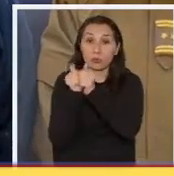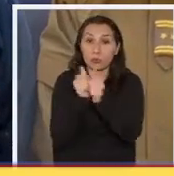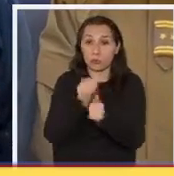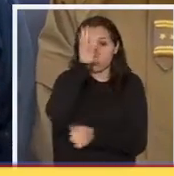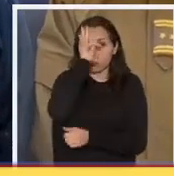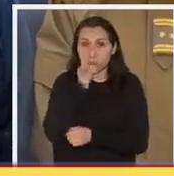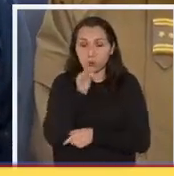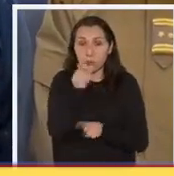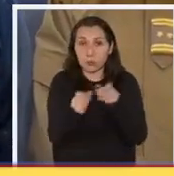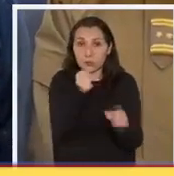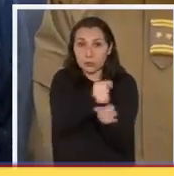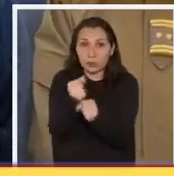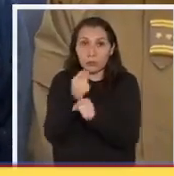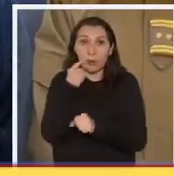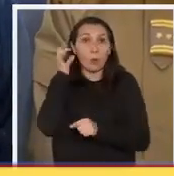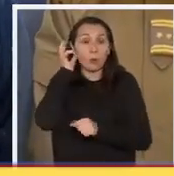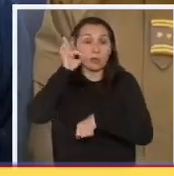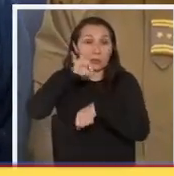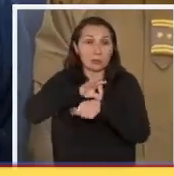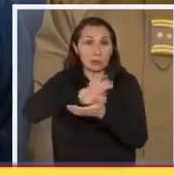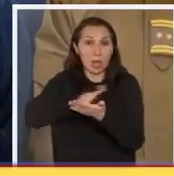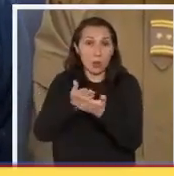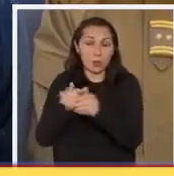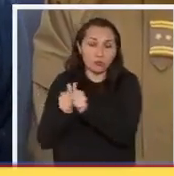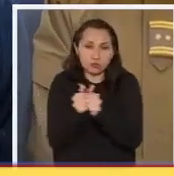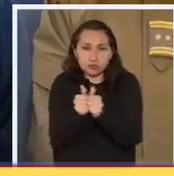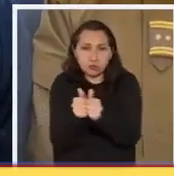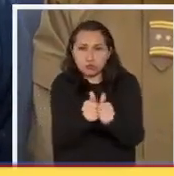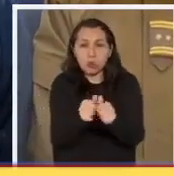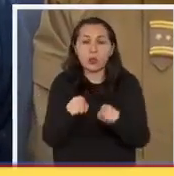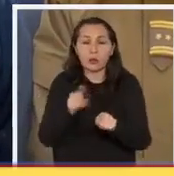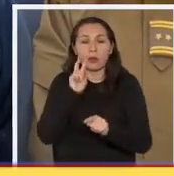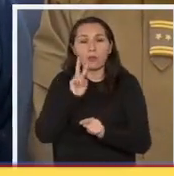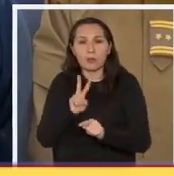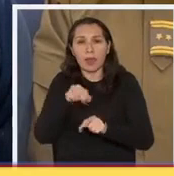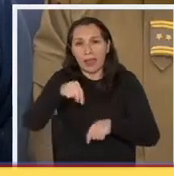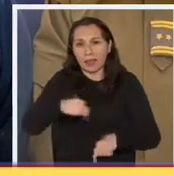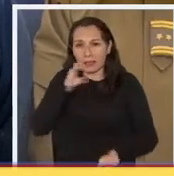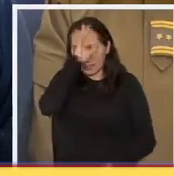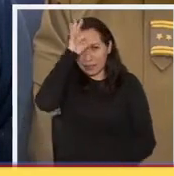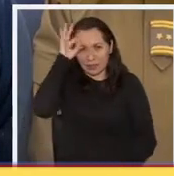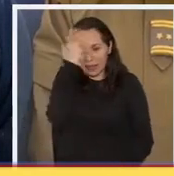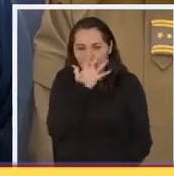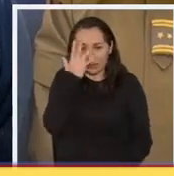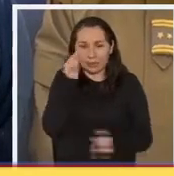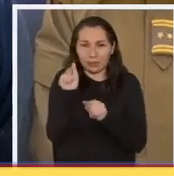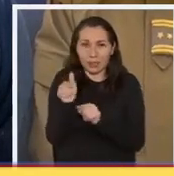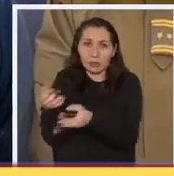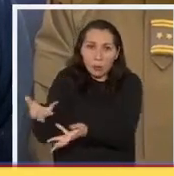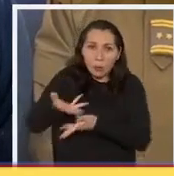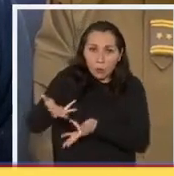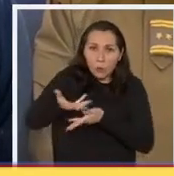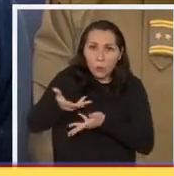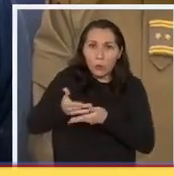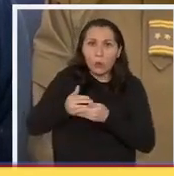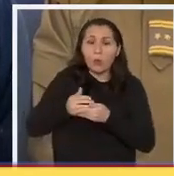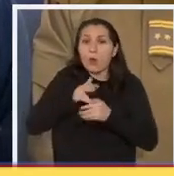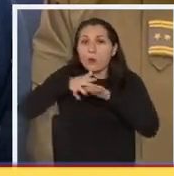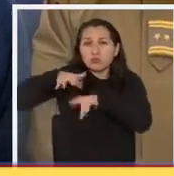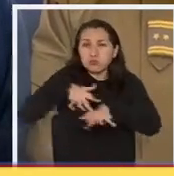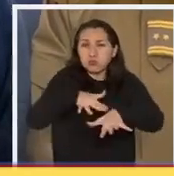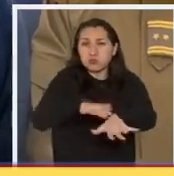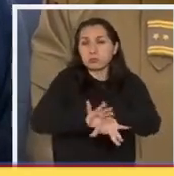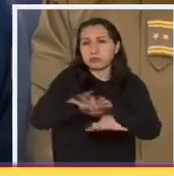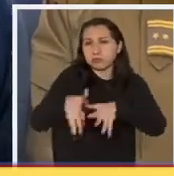los funcionarios, con los trabajadores y trabajadoras de la salud de acá de Licantén. Y nos contaban que el desborde del